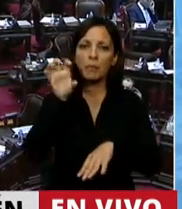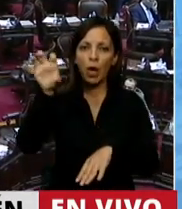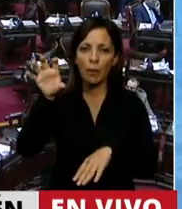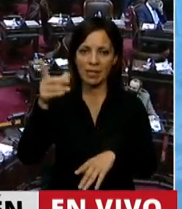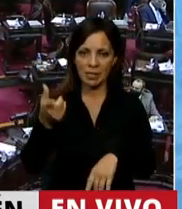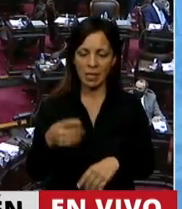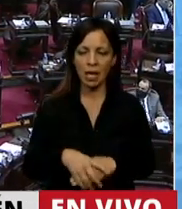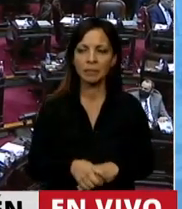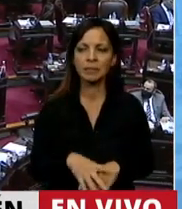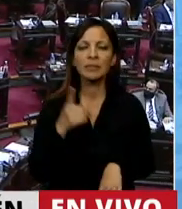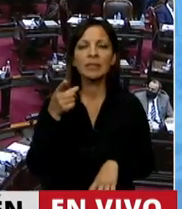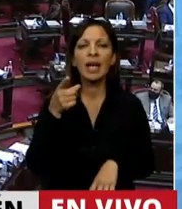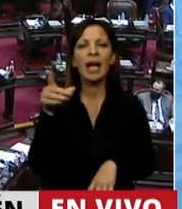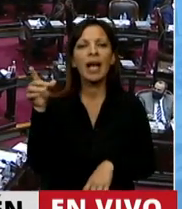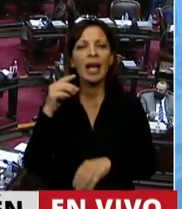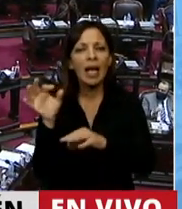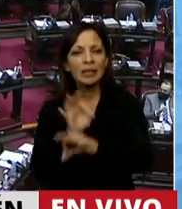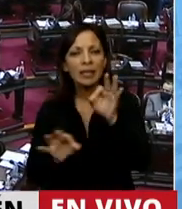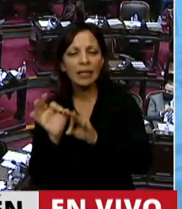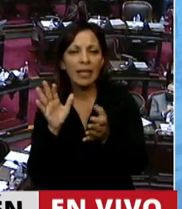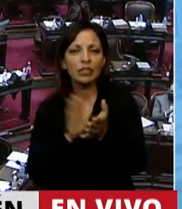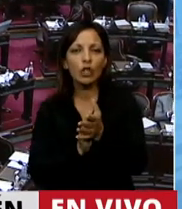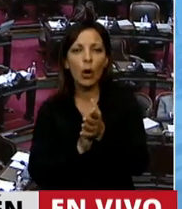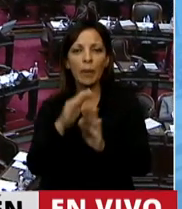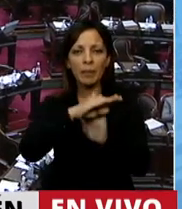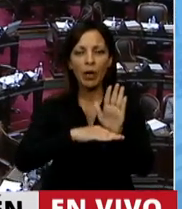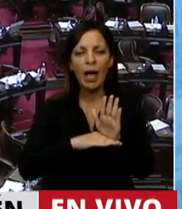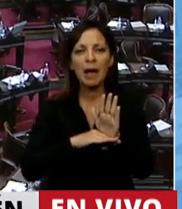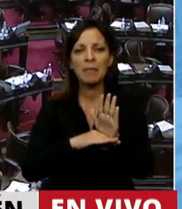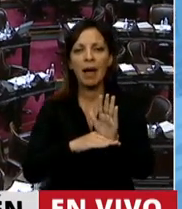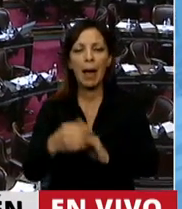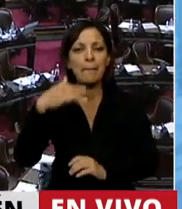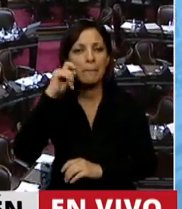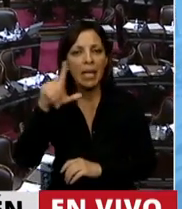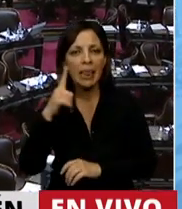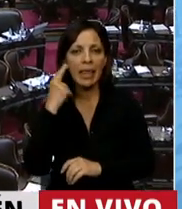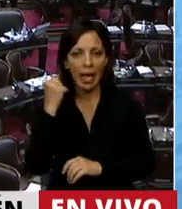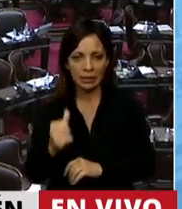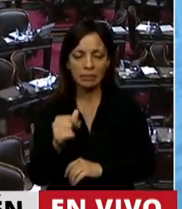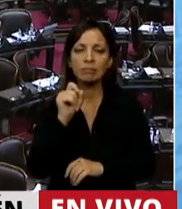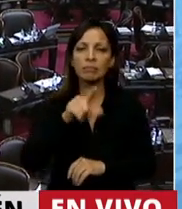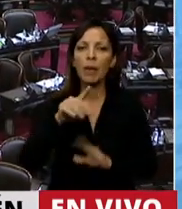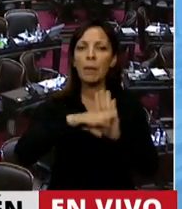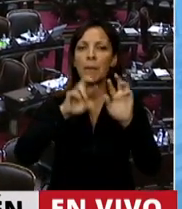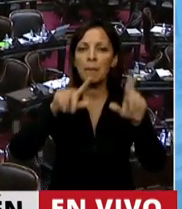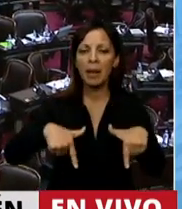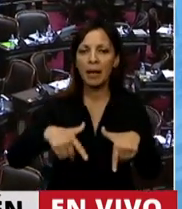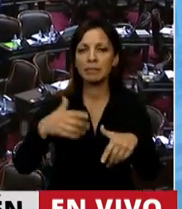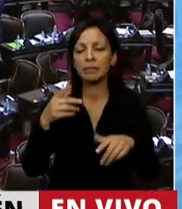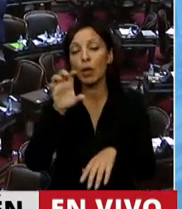que desarrolló la estrategia Primeros Mil Días como parte del programa Plan Provincial de Salud